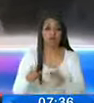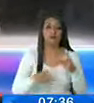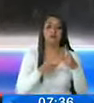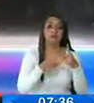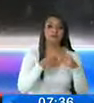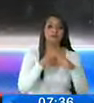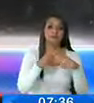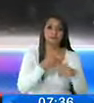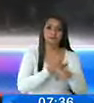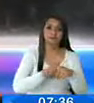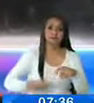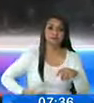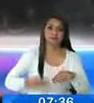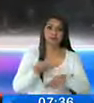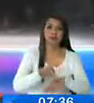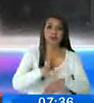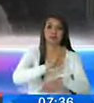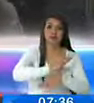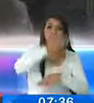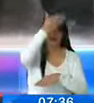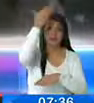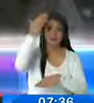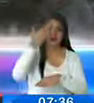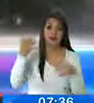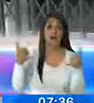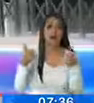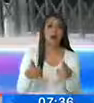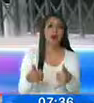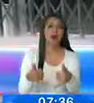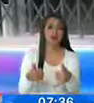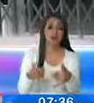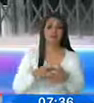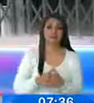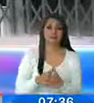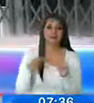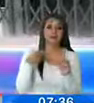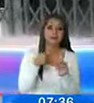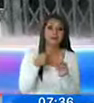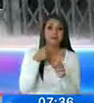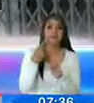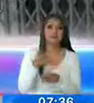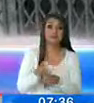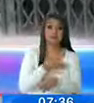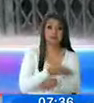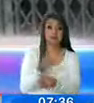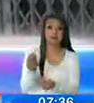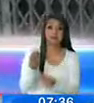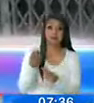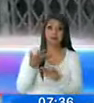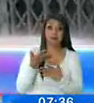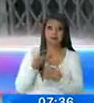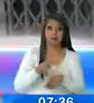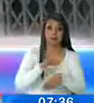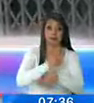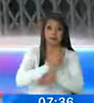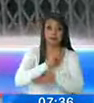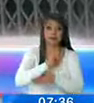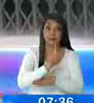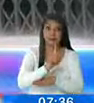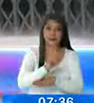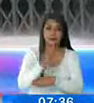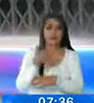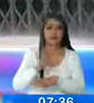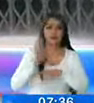el expresidente de la Asamblea Nacional, José Serrano. Salazar afirmó que, según información expuesta en la legislatura, existiría la